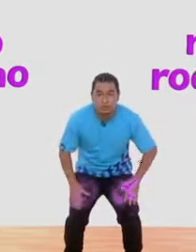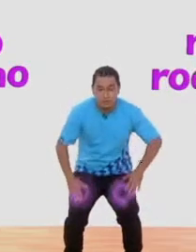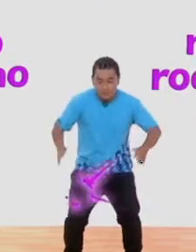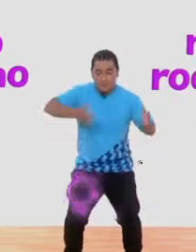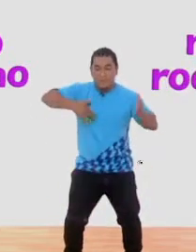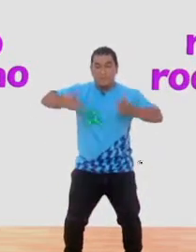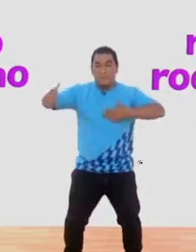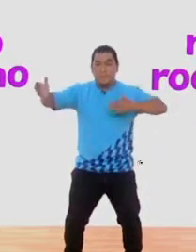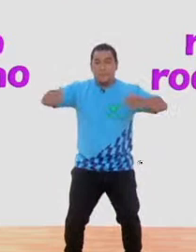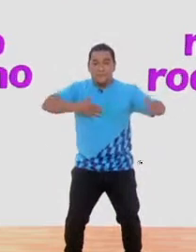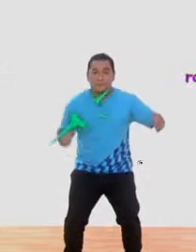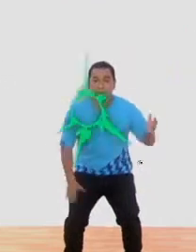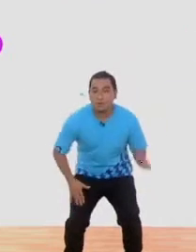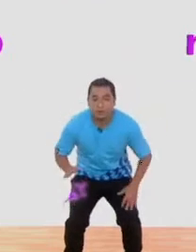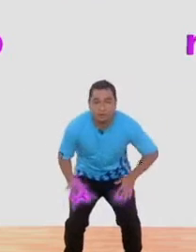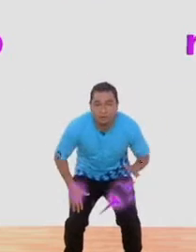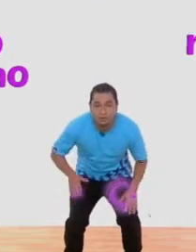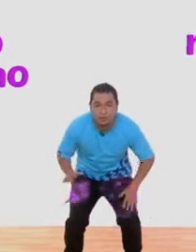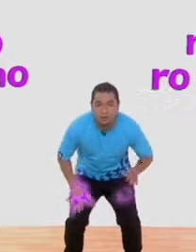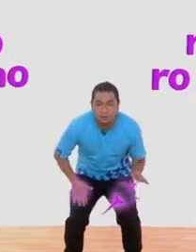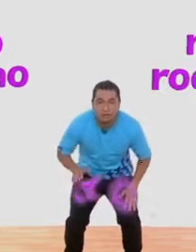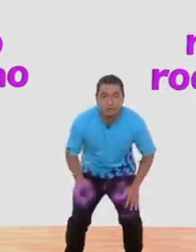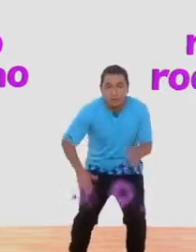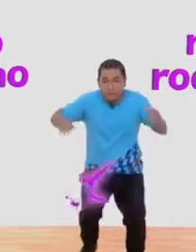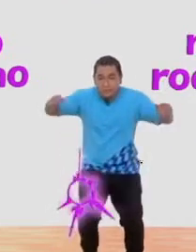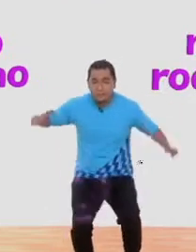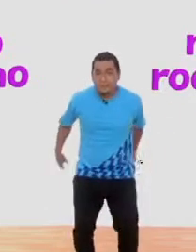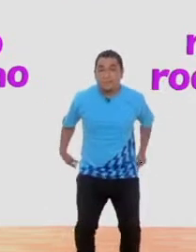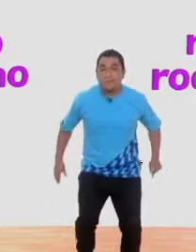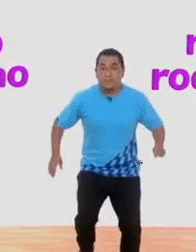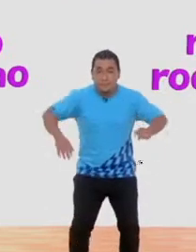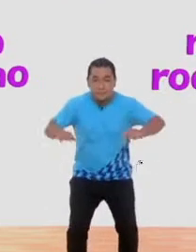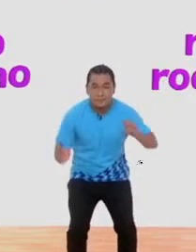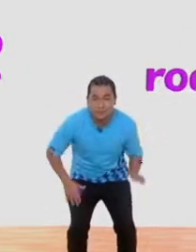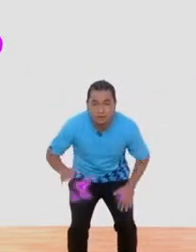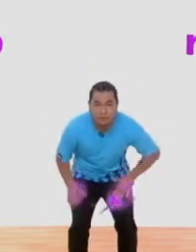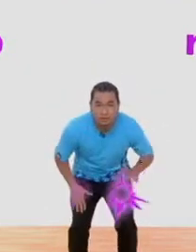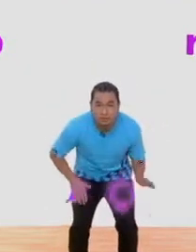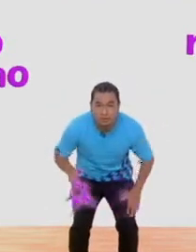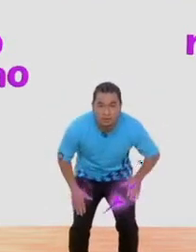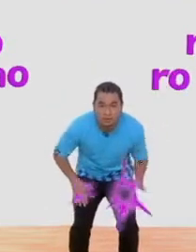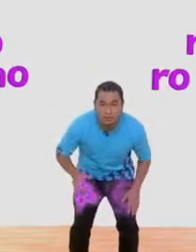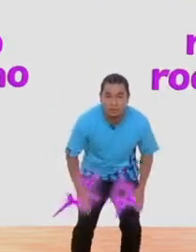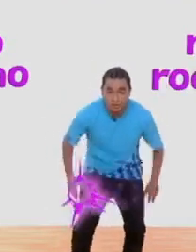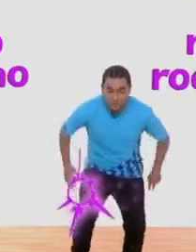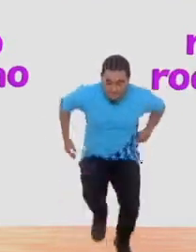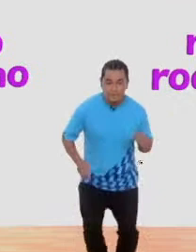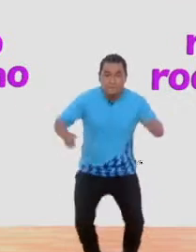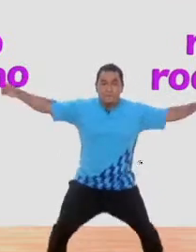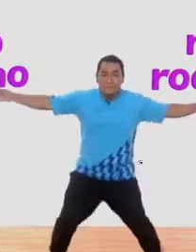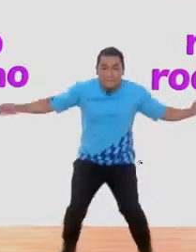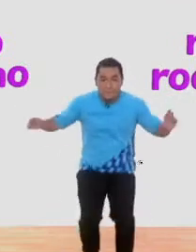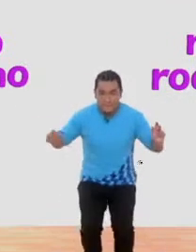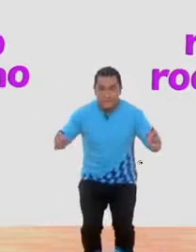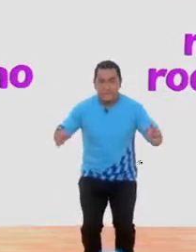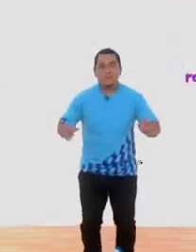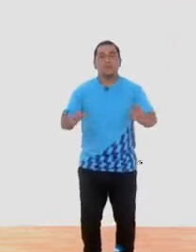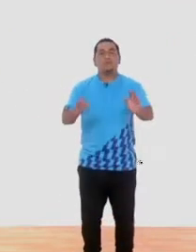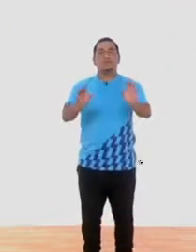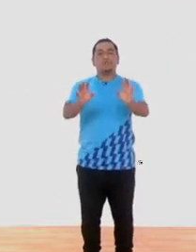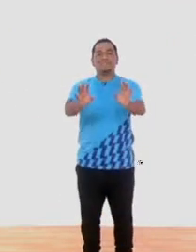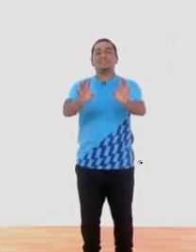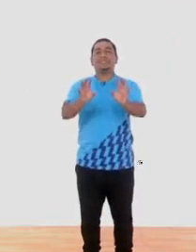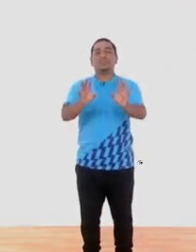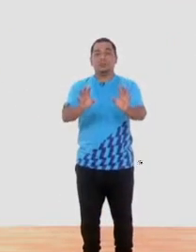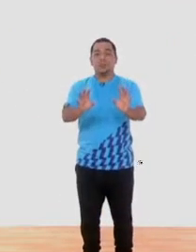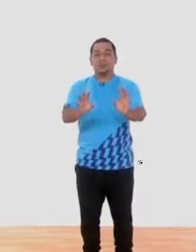Walter. Rocoto, hi, Walter. Walter. No estamos. Rocoto, we are the English. Rocoto, Walter.